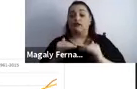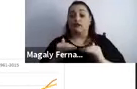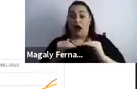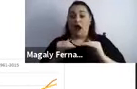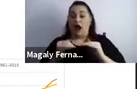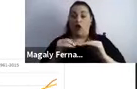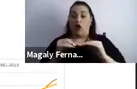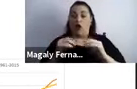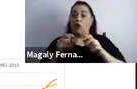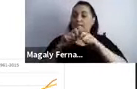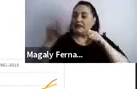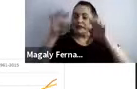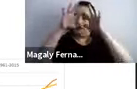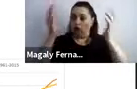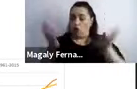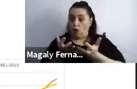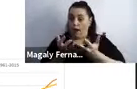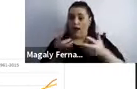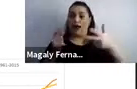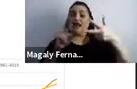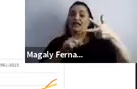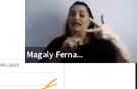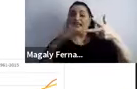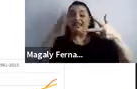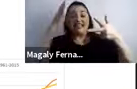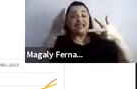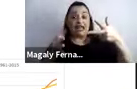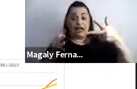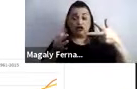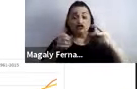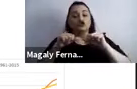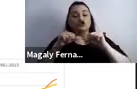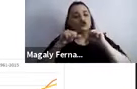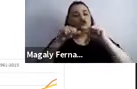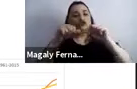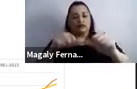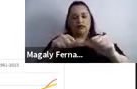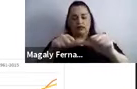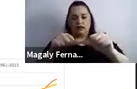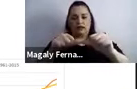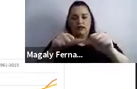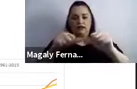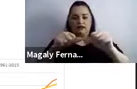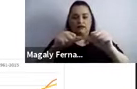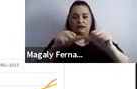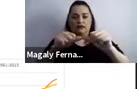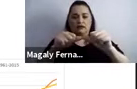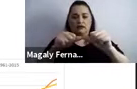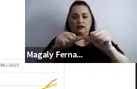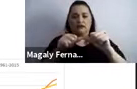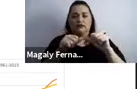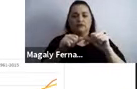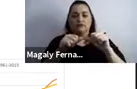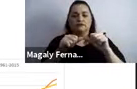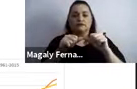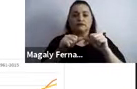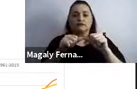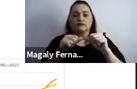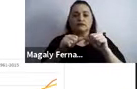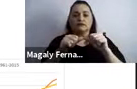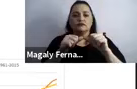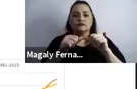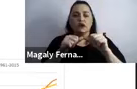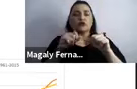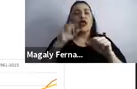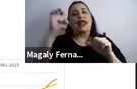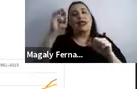global; y criterios de sostenibilidad por las emisiones